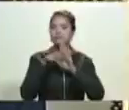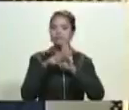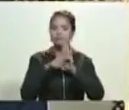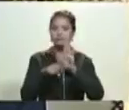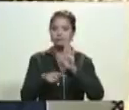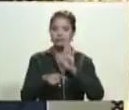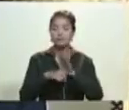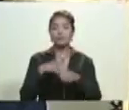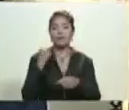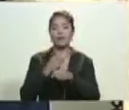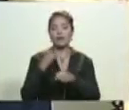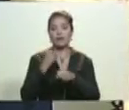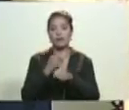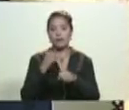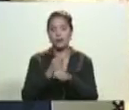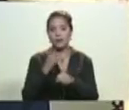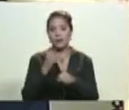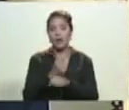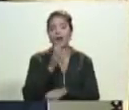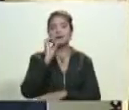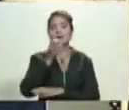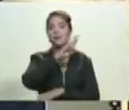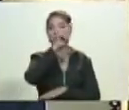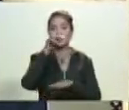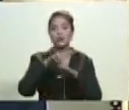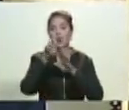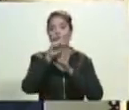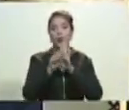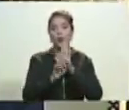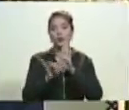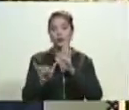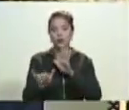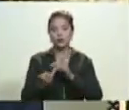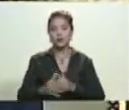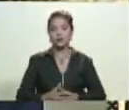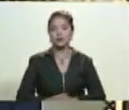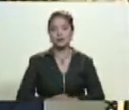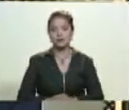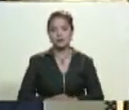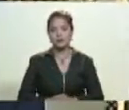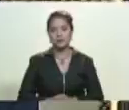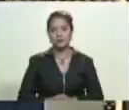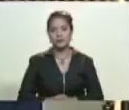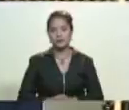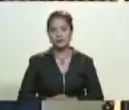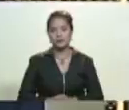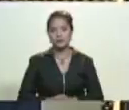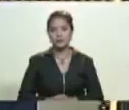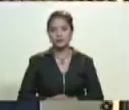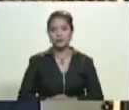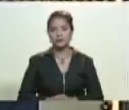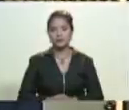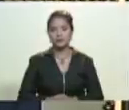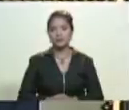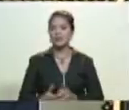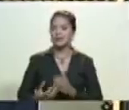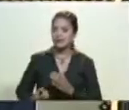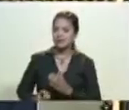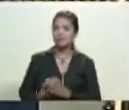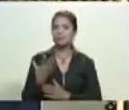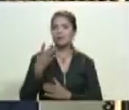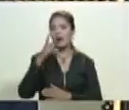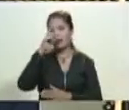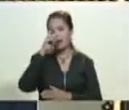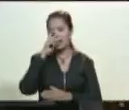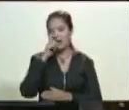de funcionamiento de la Asamblea Nacional Constituyente que se instaló en